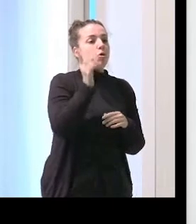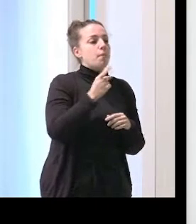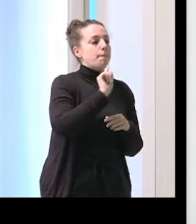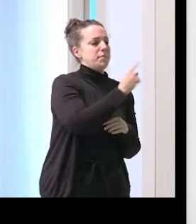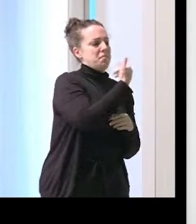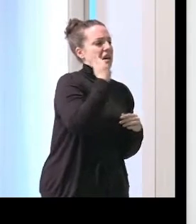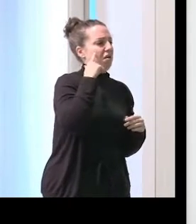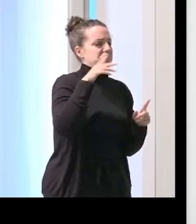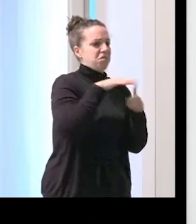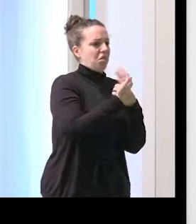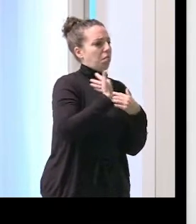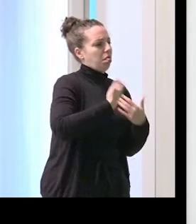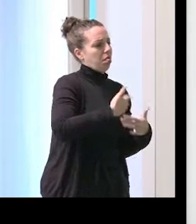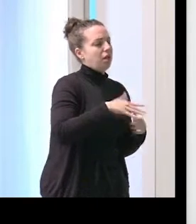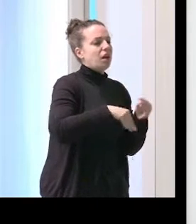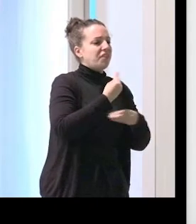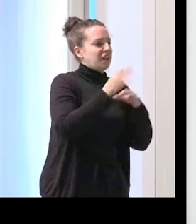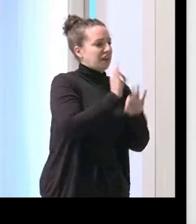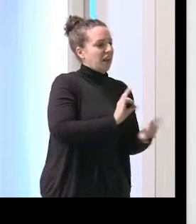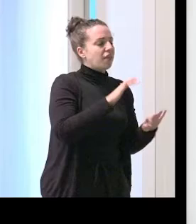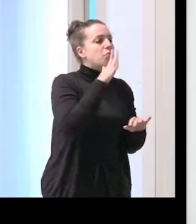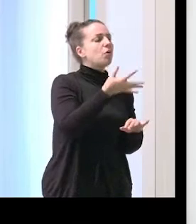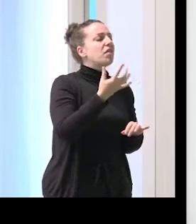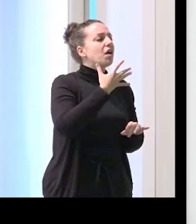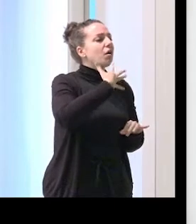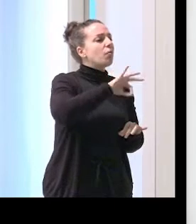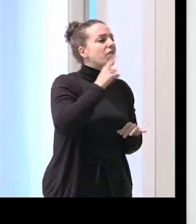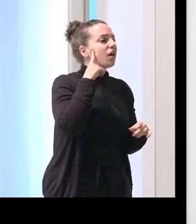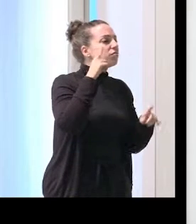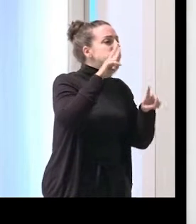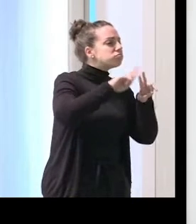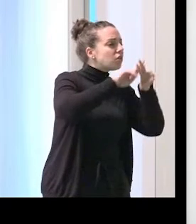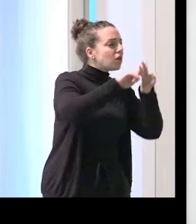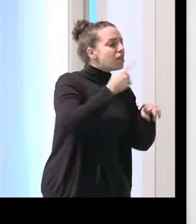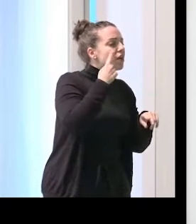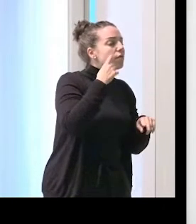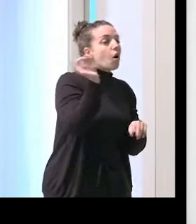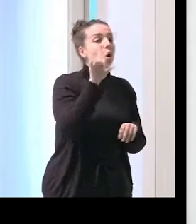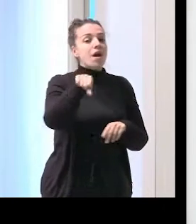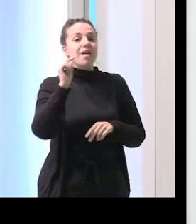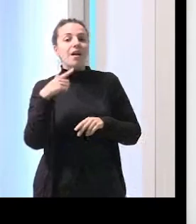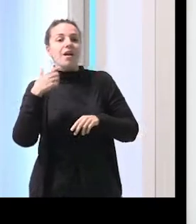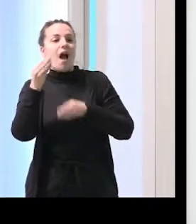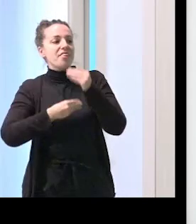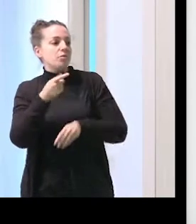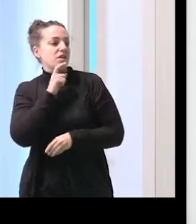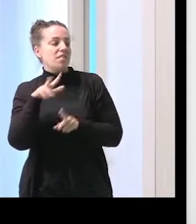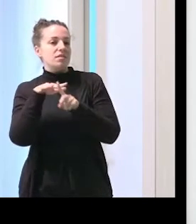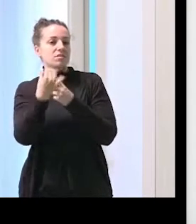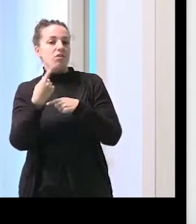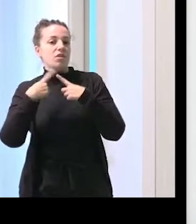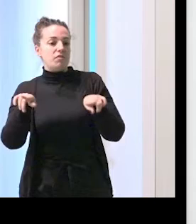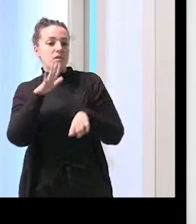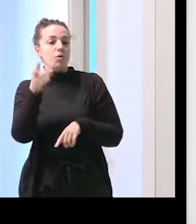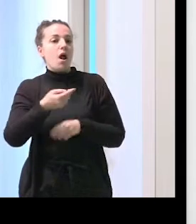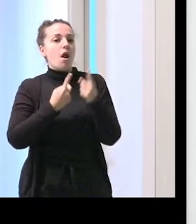que probablemente no haya que hacer nada, otros simplemente localizarlo un poco mejor, a decidir qué hacemos en las diferentes situaciones, y algunas son de difícil